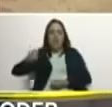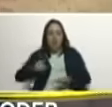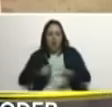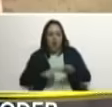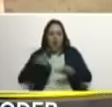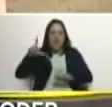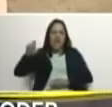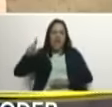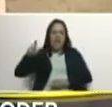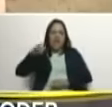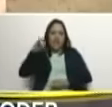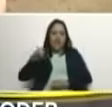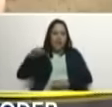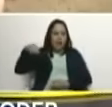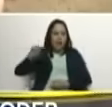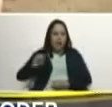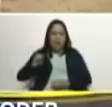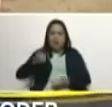apellidos